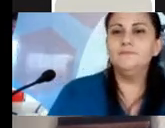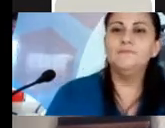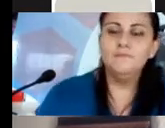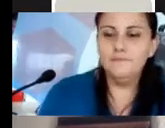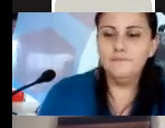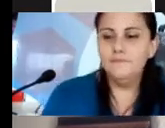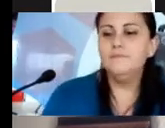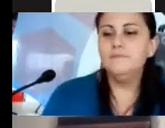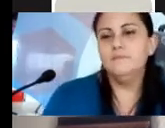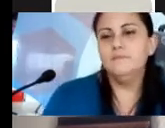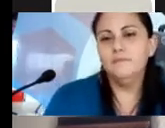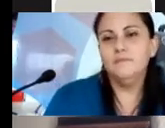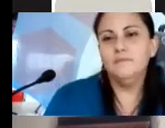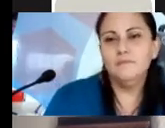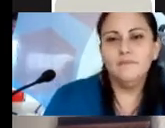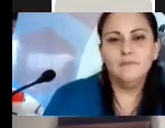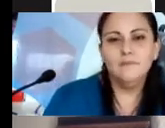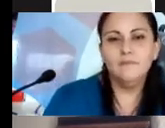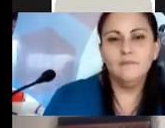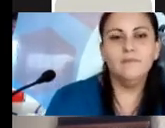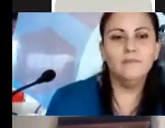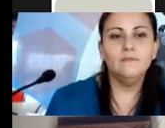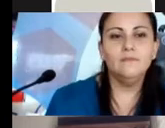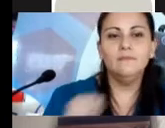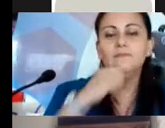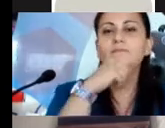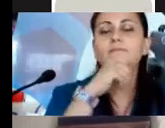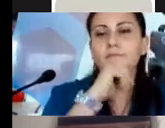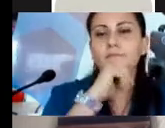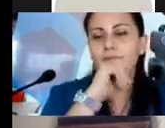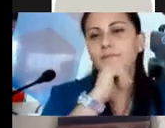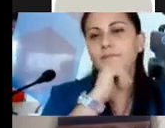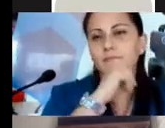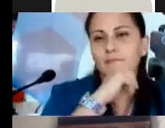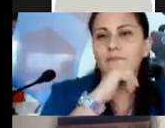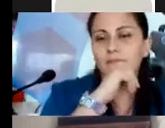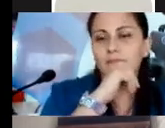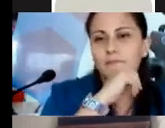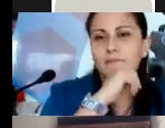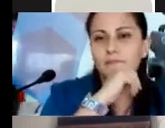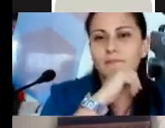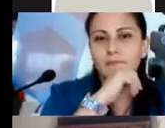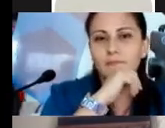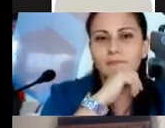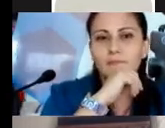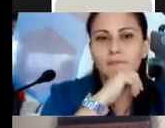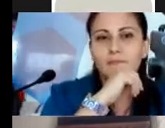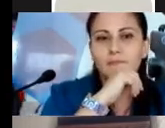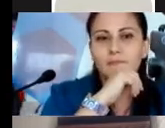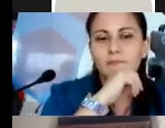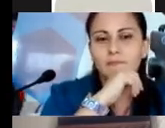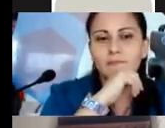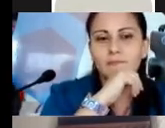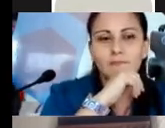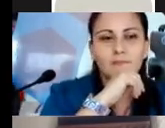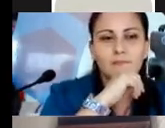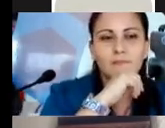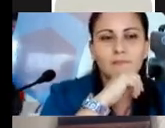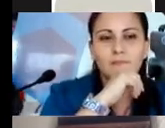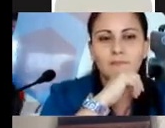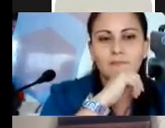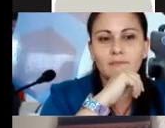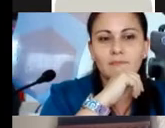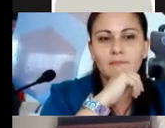paciente enfrente y no pruebo el tilt, ¿cuál es el tilt mínimo de ese sujeto? Investigaremos lo ideal solo si